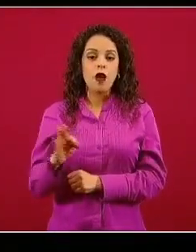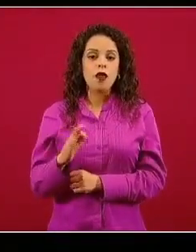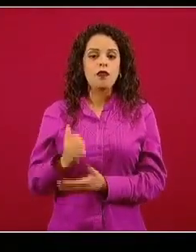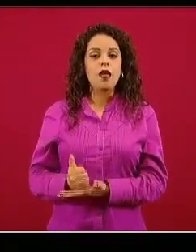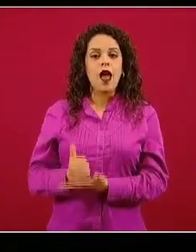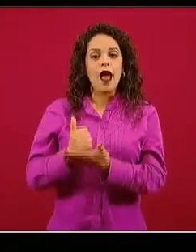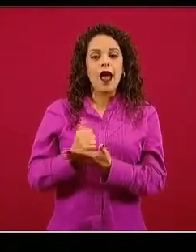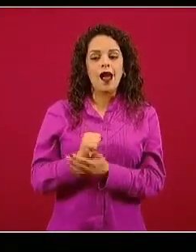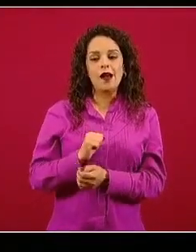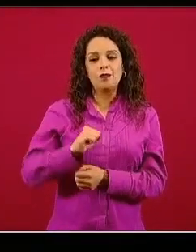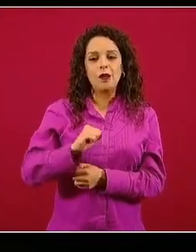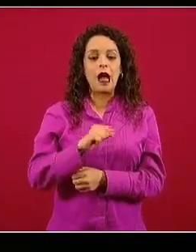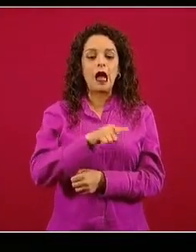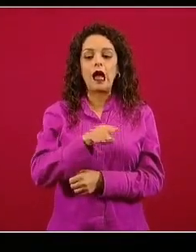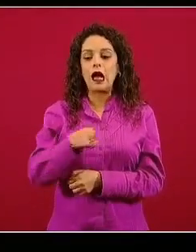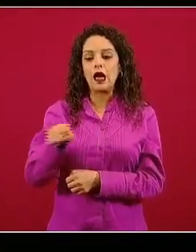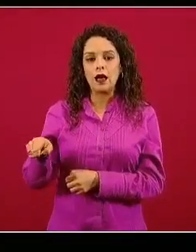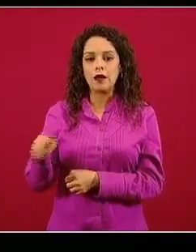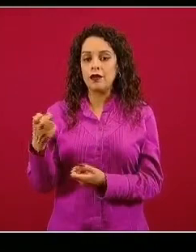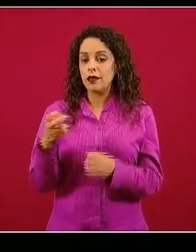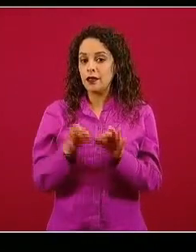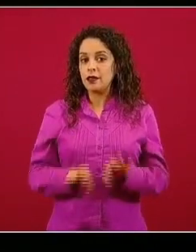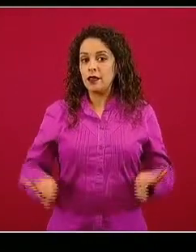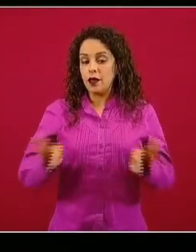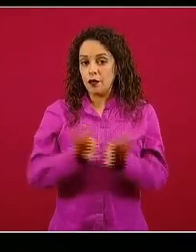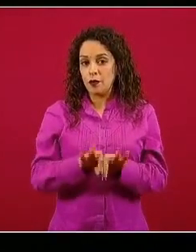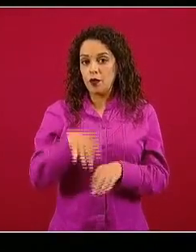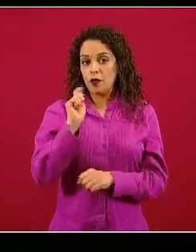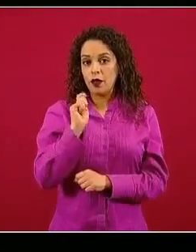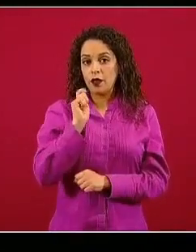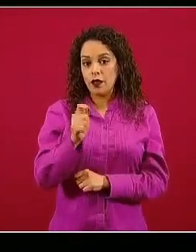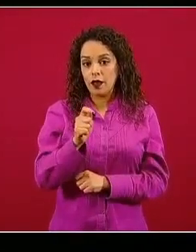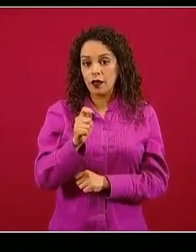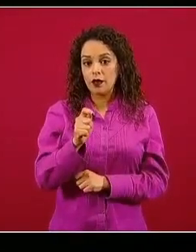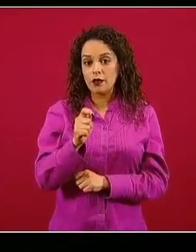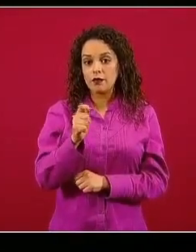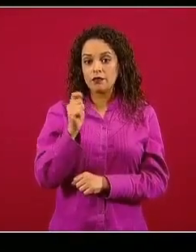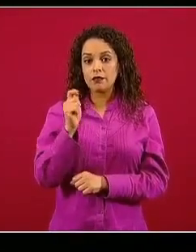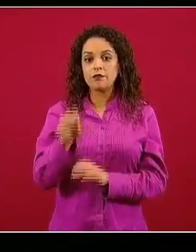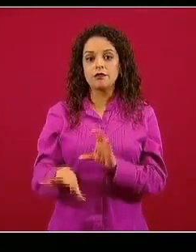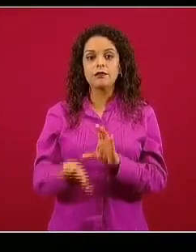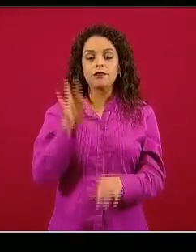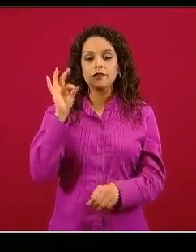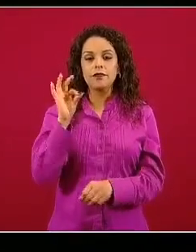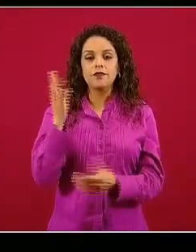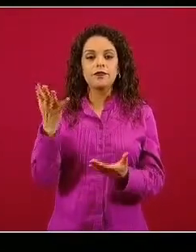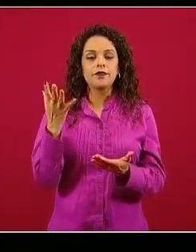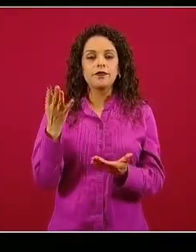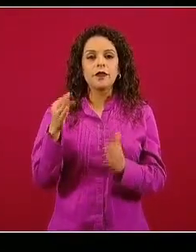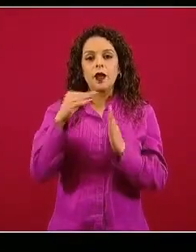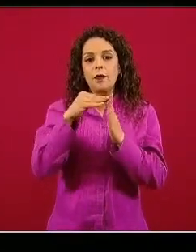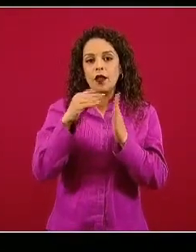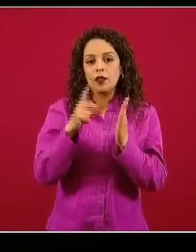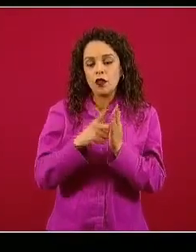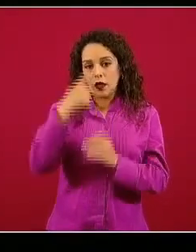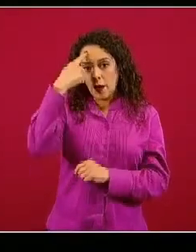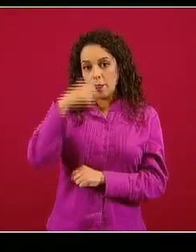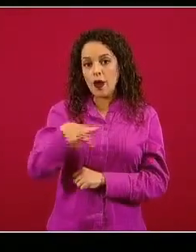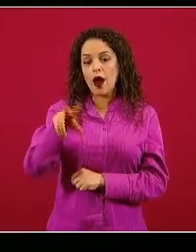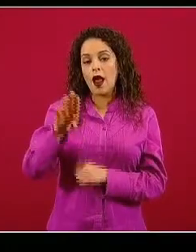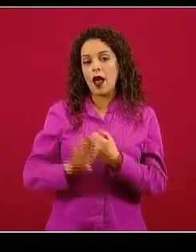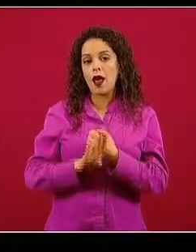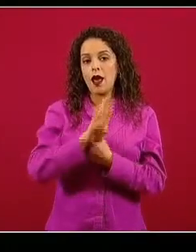encontrar un mecanismo para que no haya discriminación, digamos. en la distribución de las